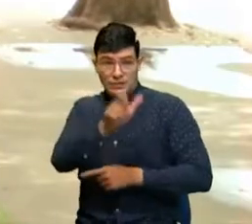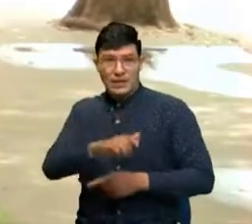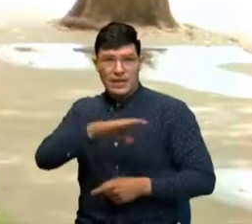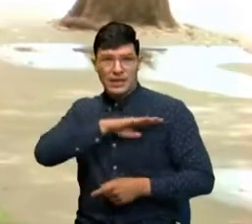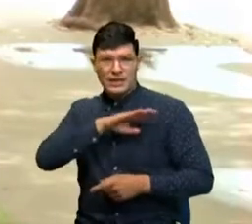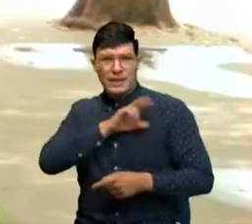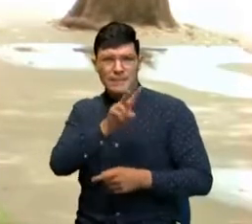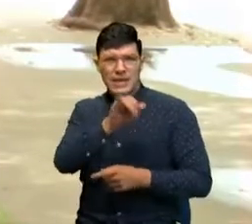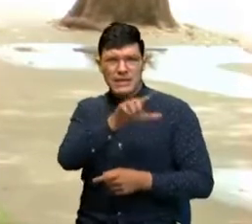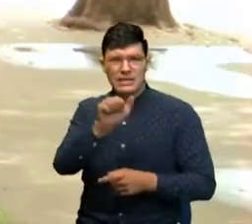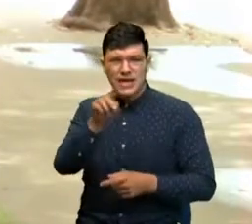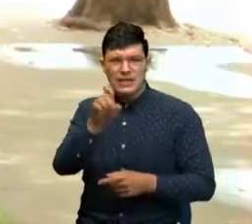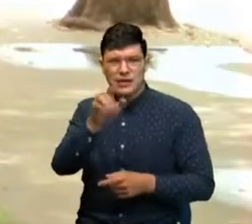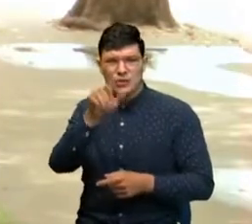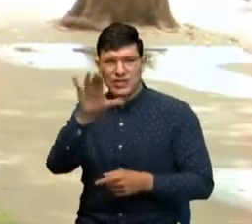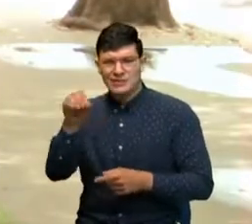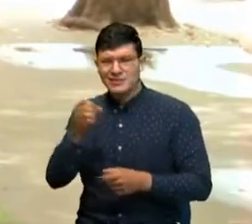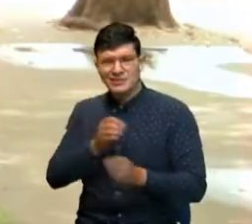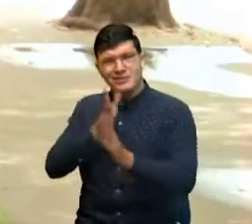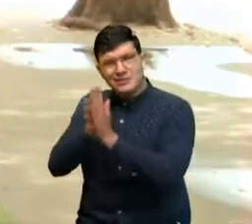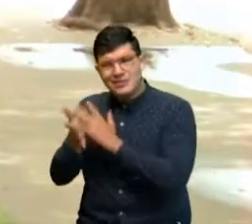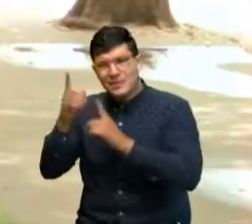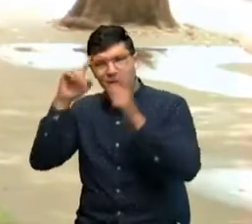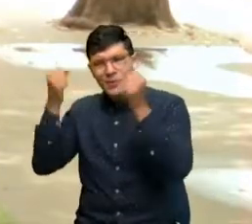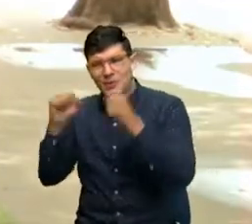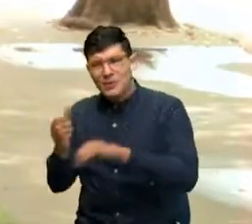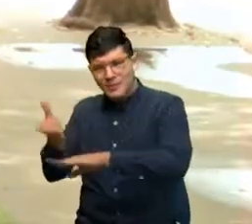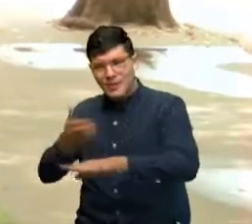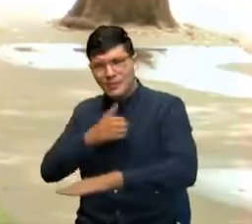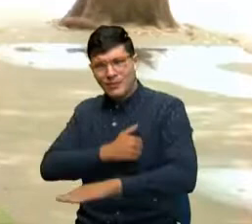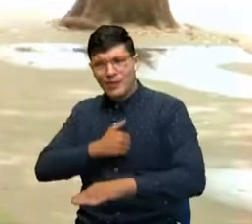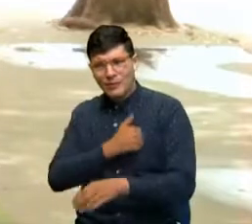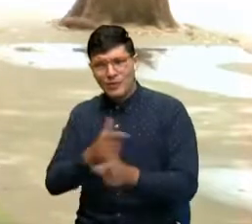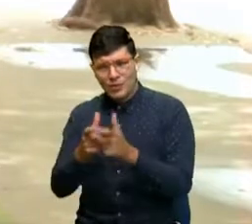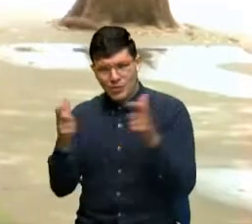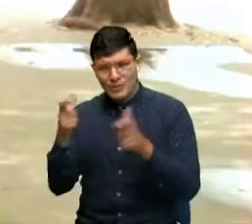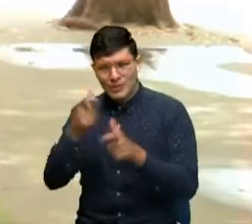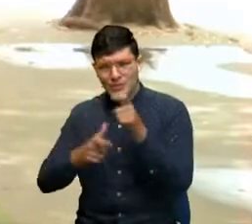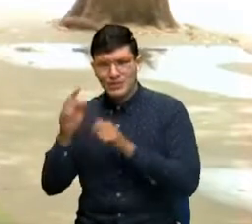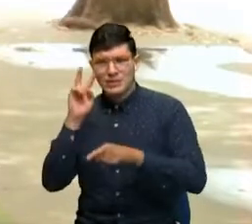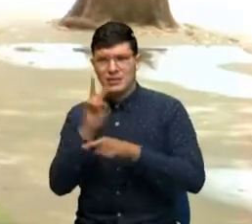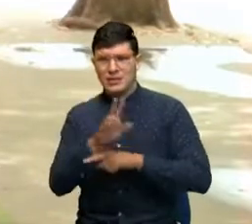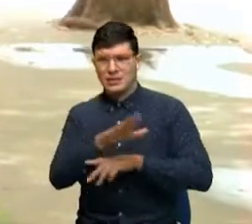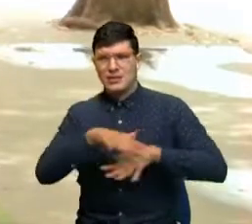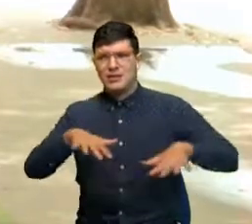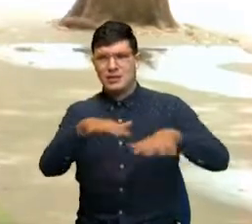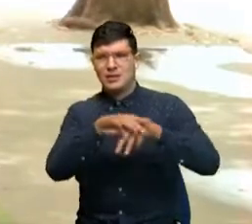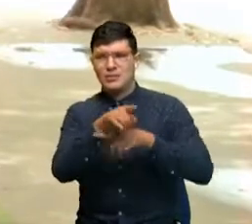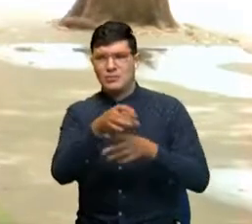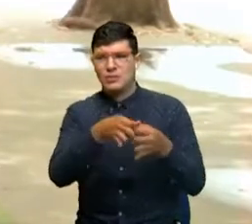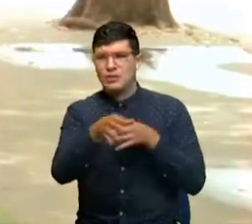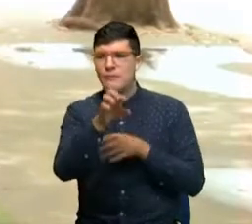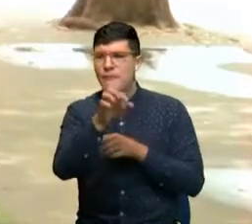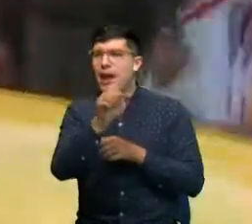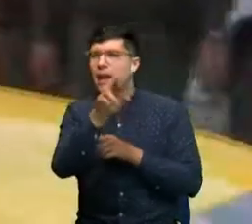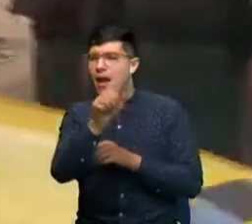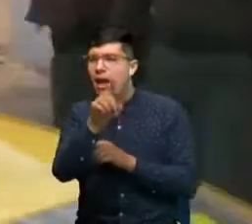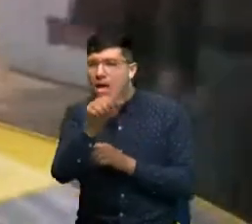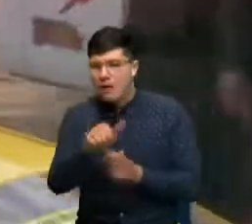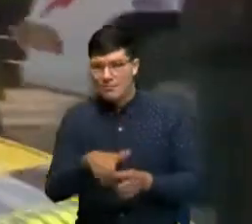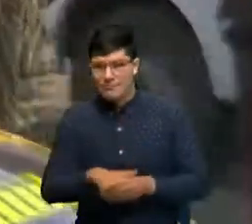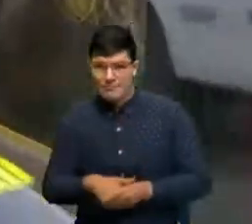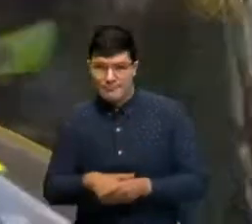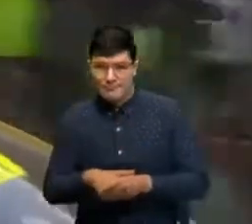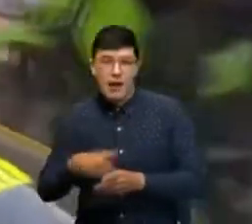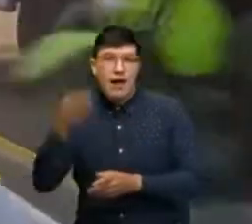mostró su preocupación y pidió más hombres que refuercen la seguridad en el corregimiento de la parada ante